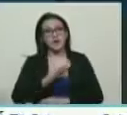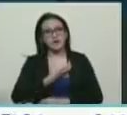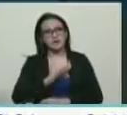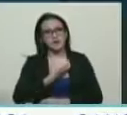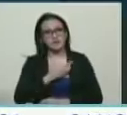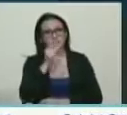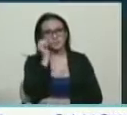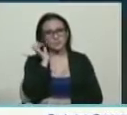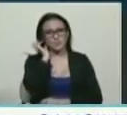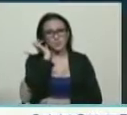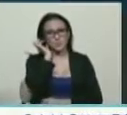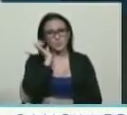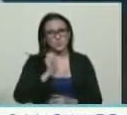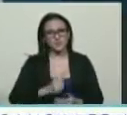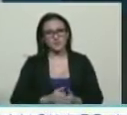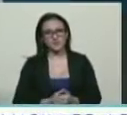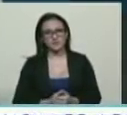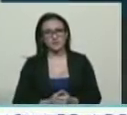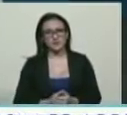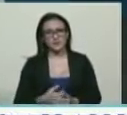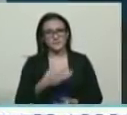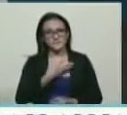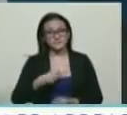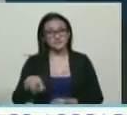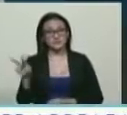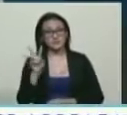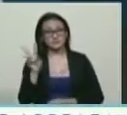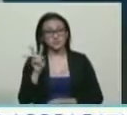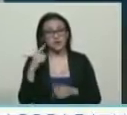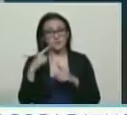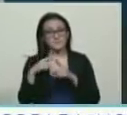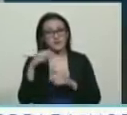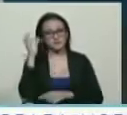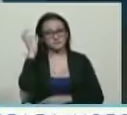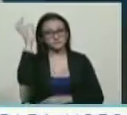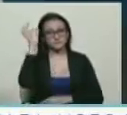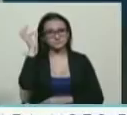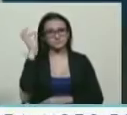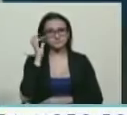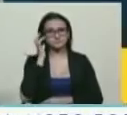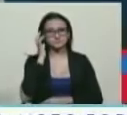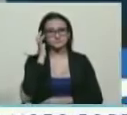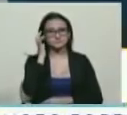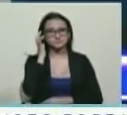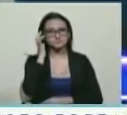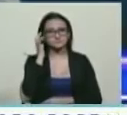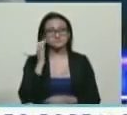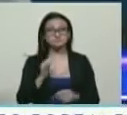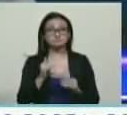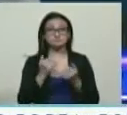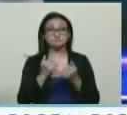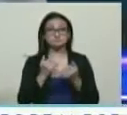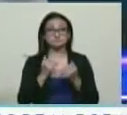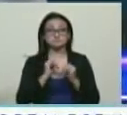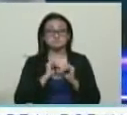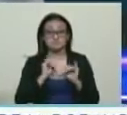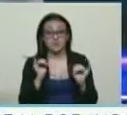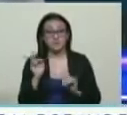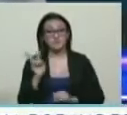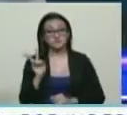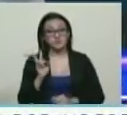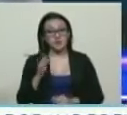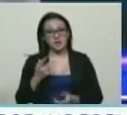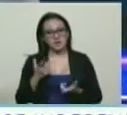alcaldes y alcaldesas, presidente de la República y concejales. Ya Venezuela puede decirle al